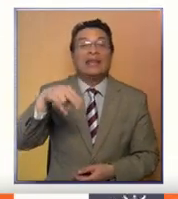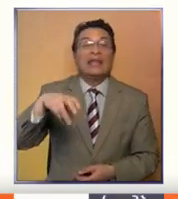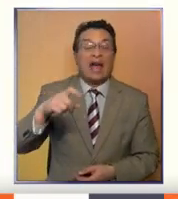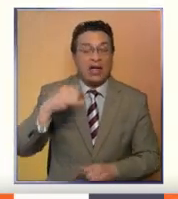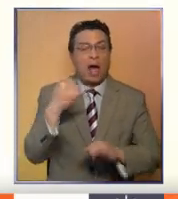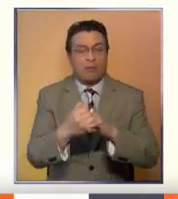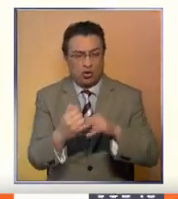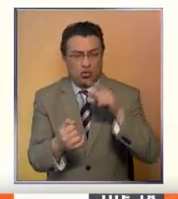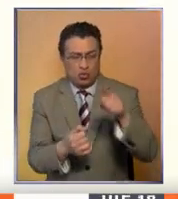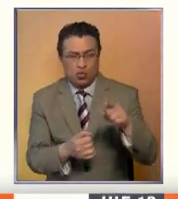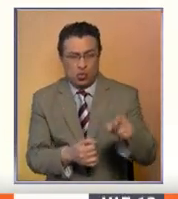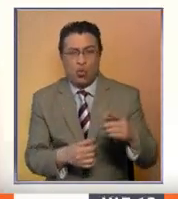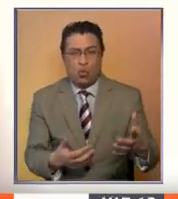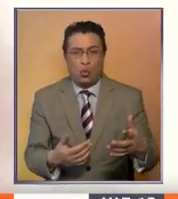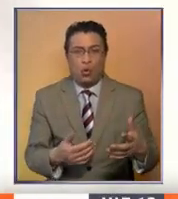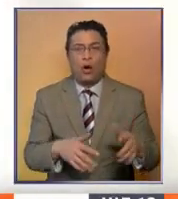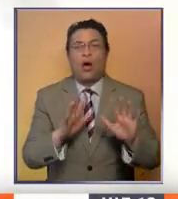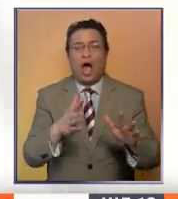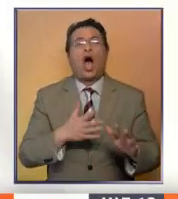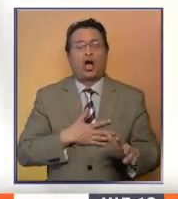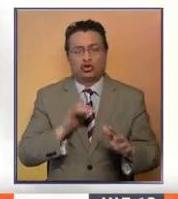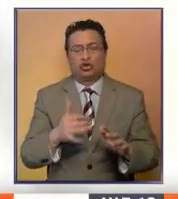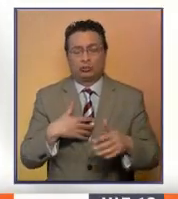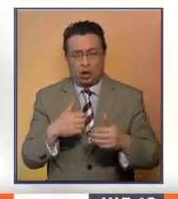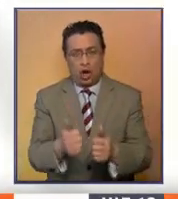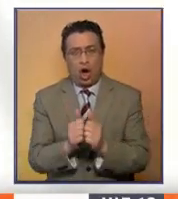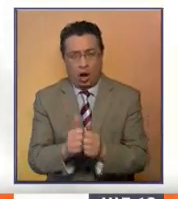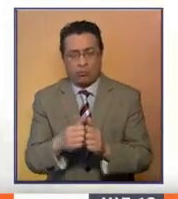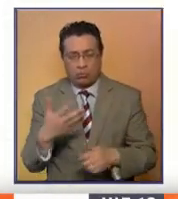y en mi compañero